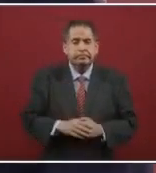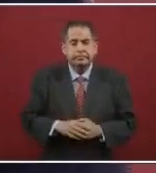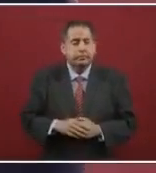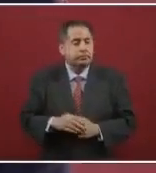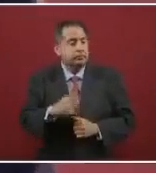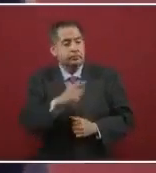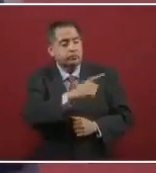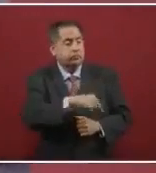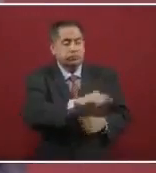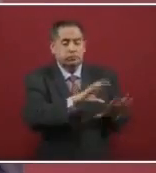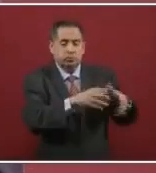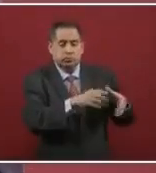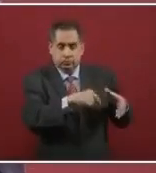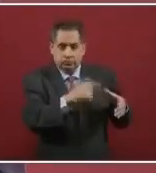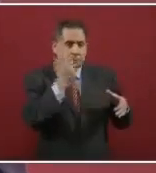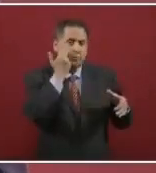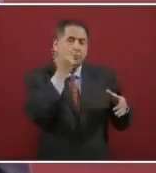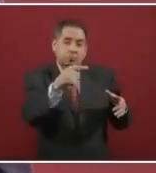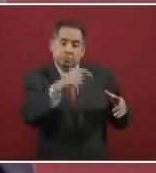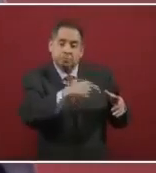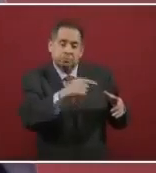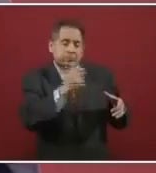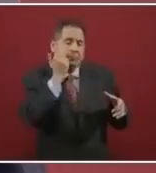ellos quieren que yo